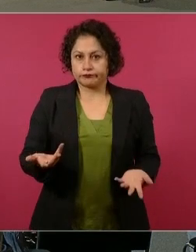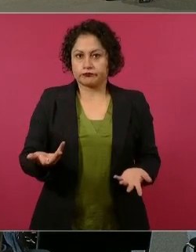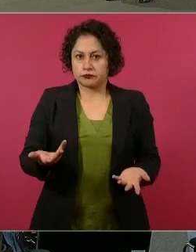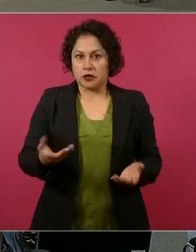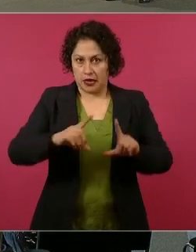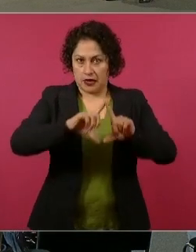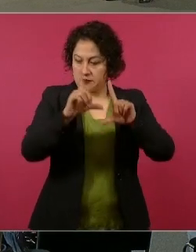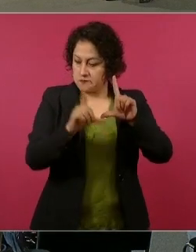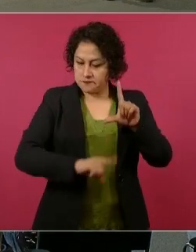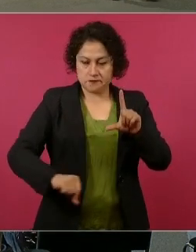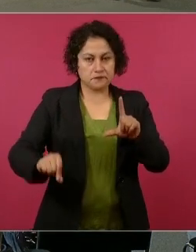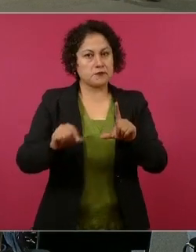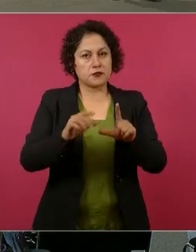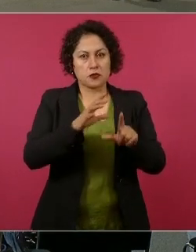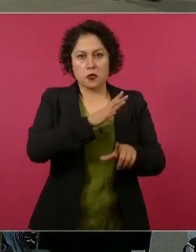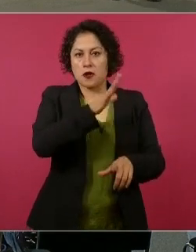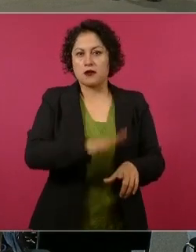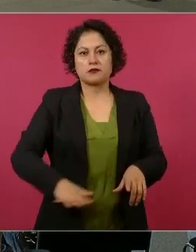A ver, pon homicidios,